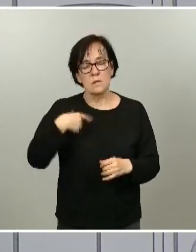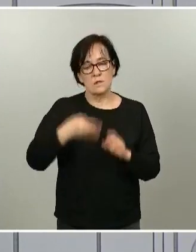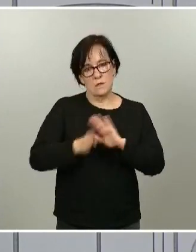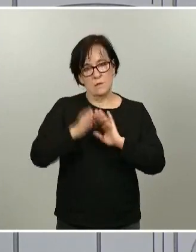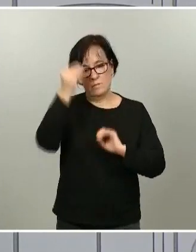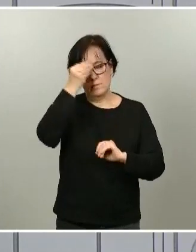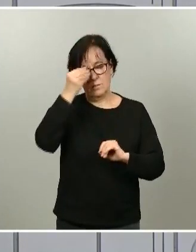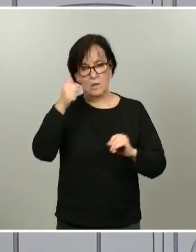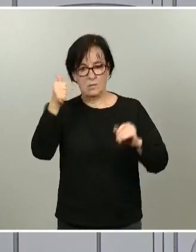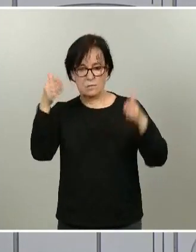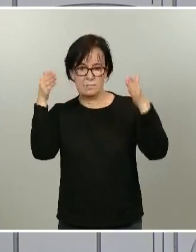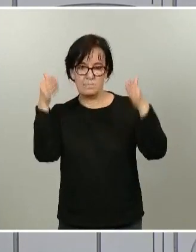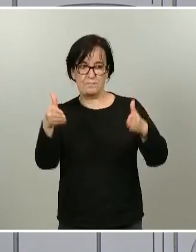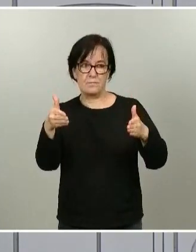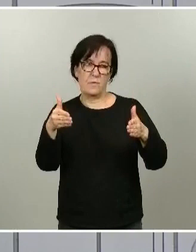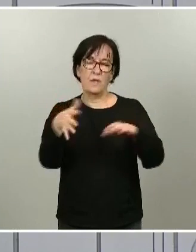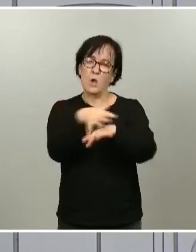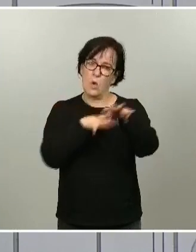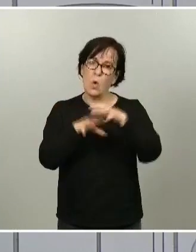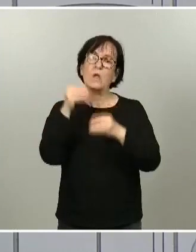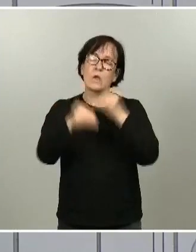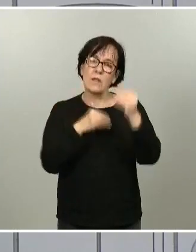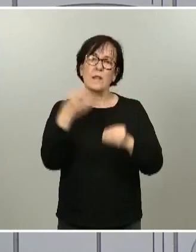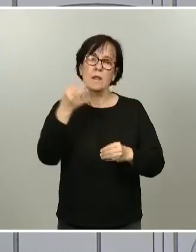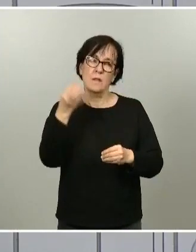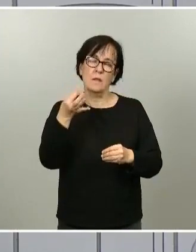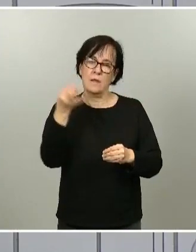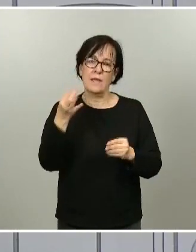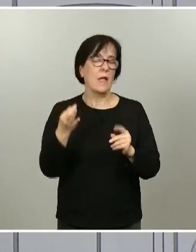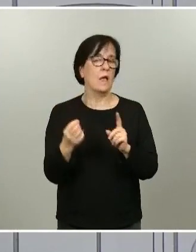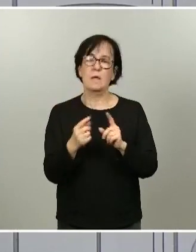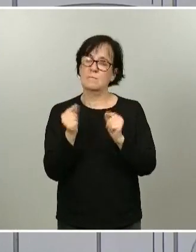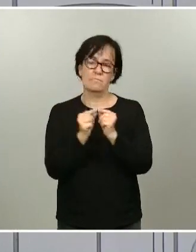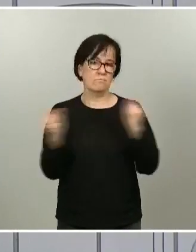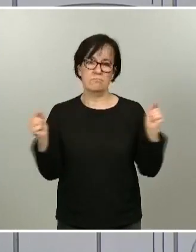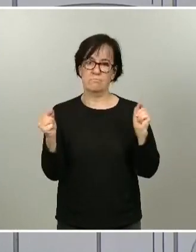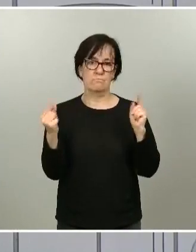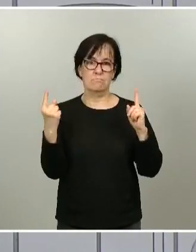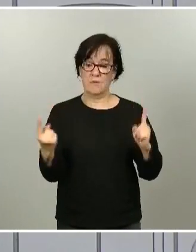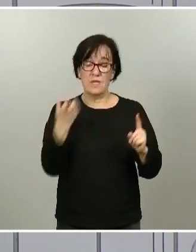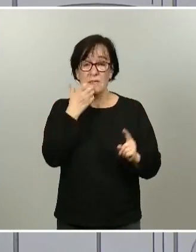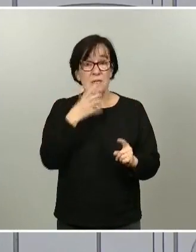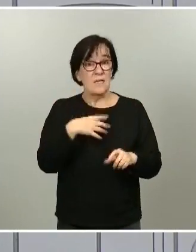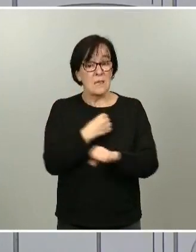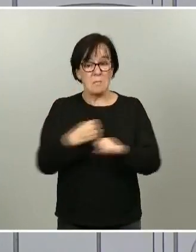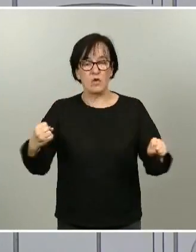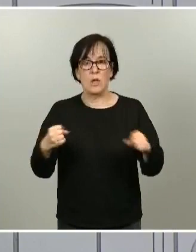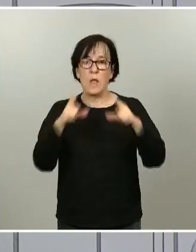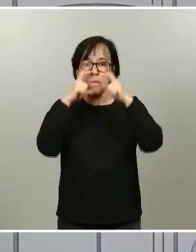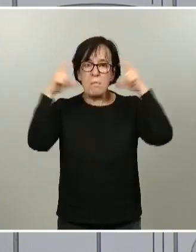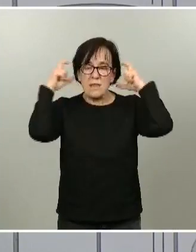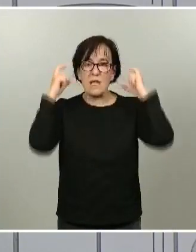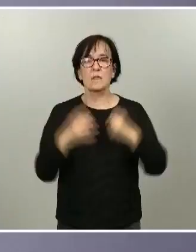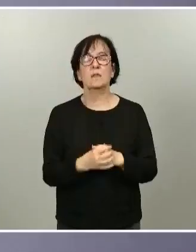centrarnos, el uso de los guantes también, pero tenemos que centrarnos en la distancia y, cuando no sea posible, las mascarillas. En cuanto a